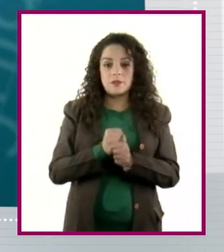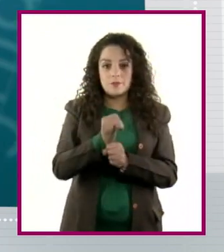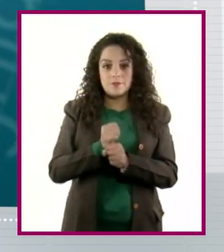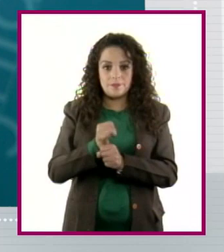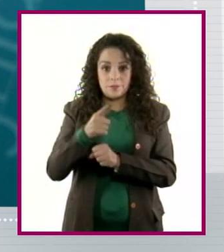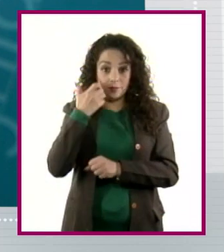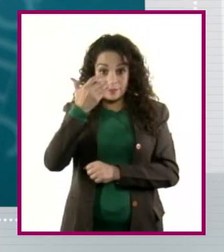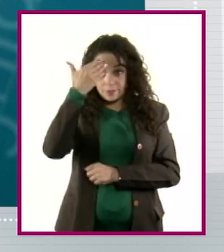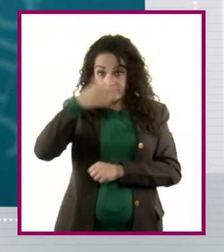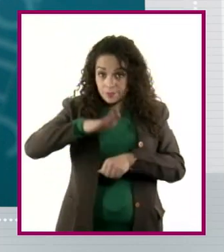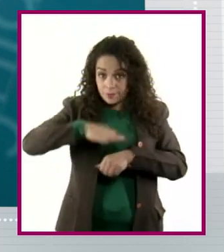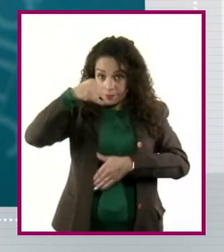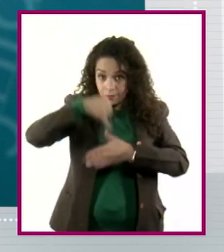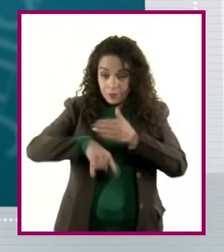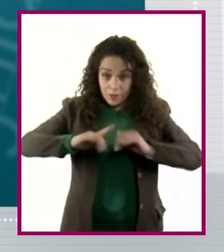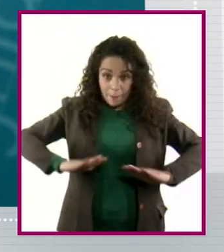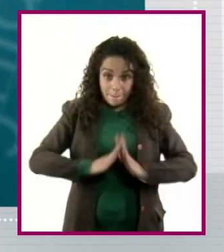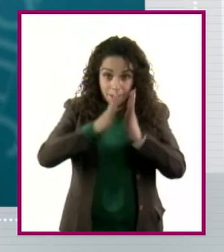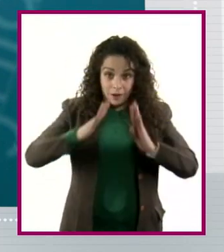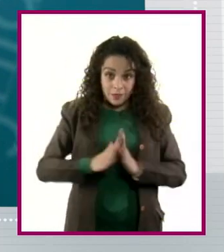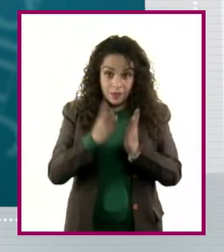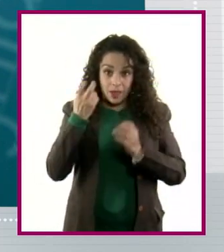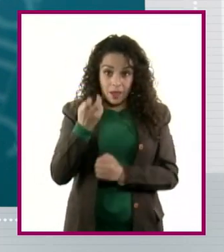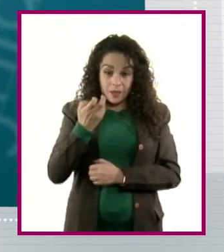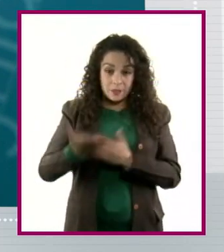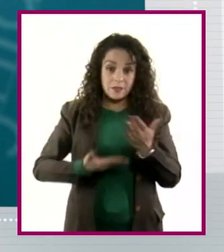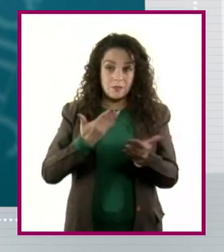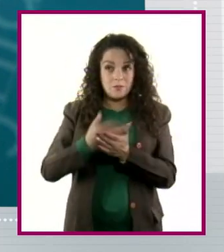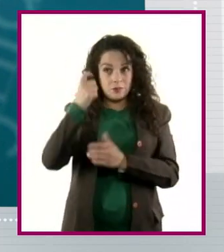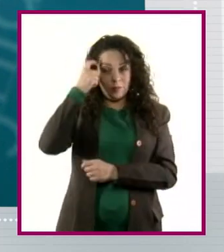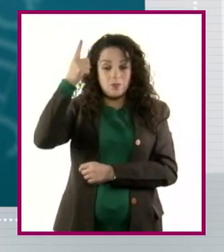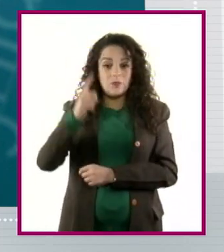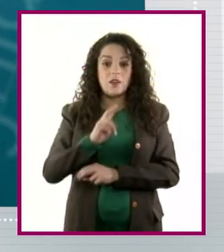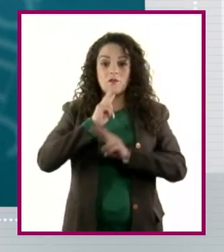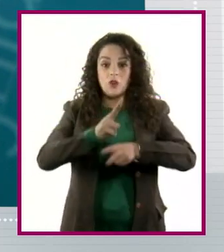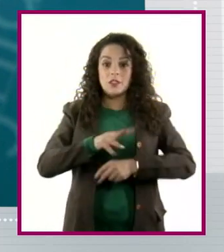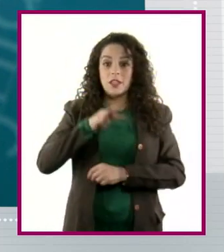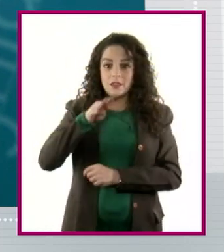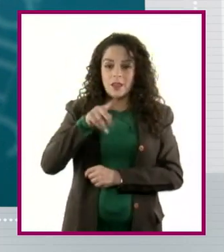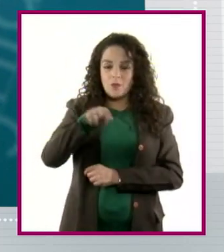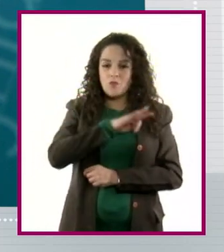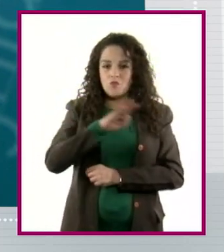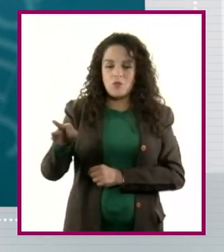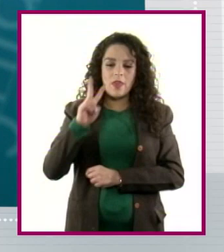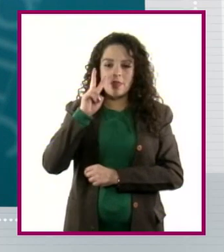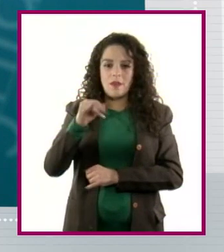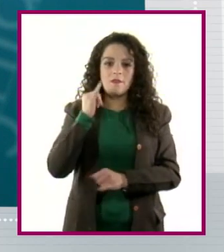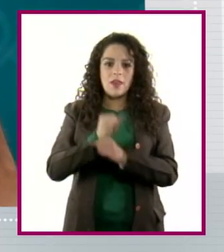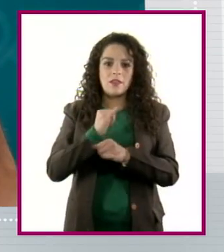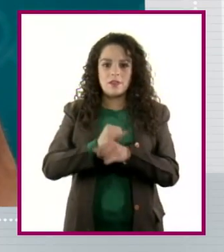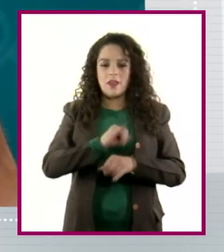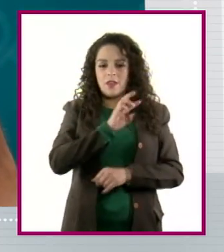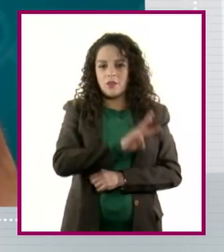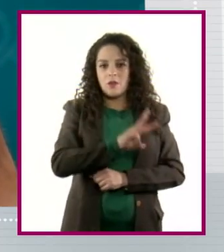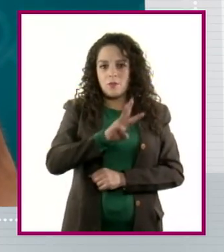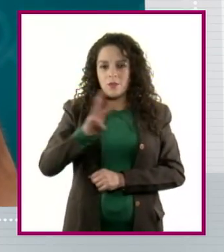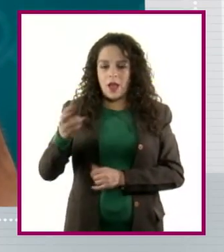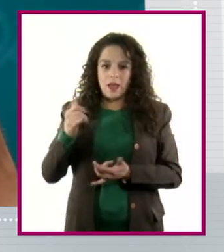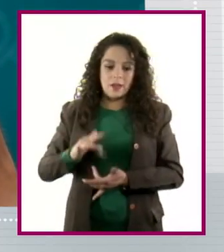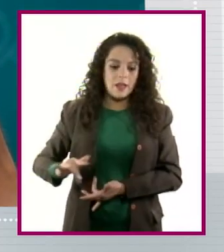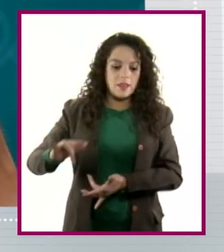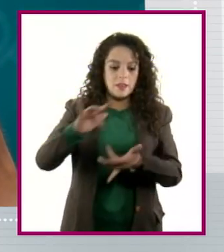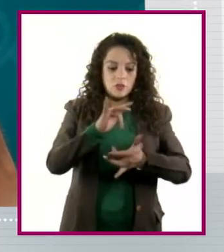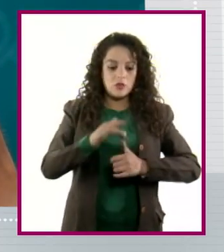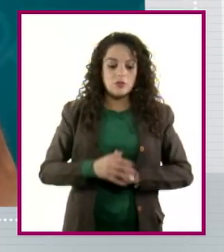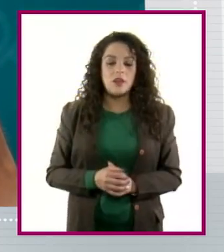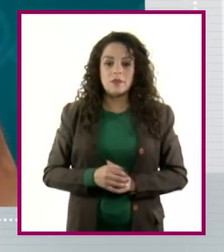Si quieres conocer más y participar en las iniciativas de Voces 19, visita su sitio web y redes sociales. Para introducir el tema de